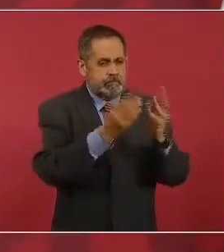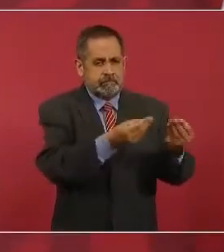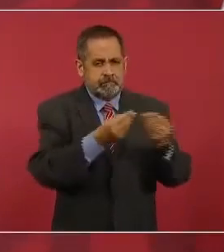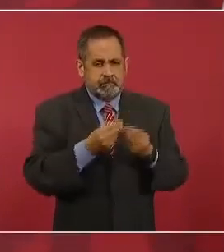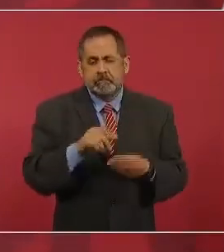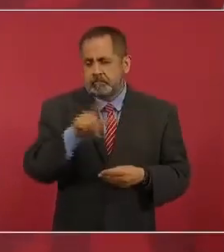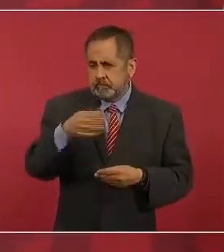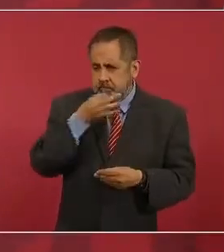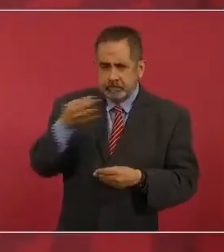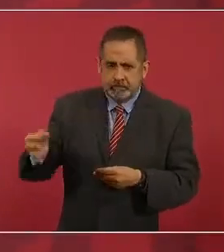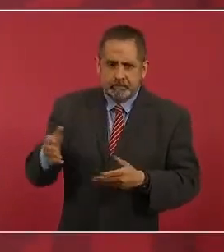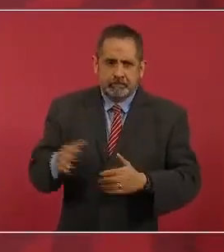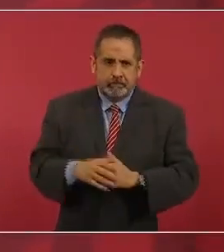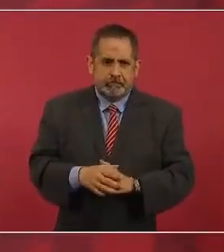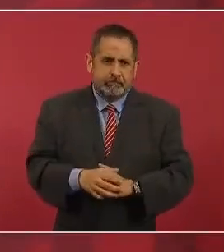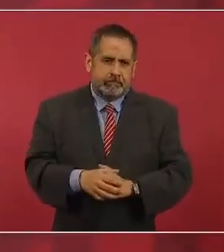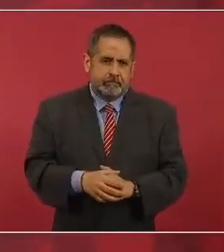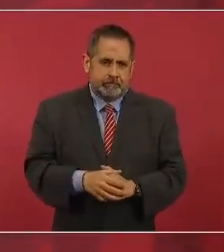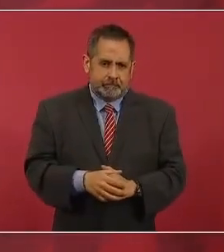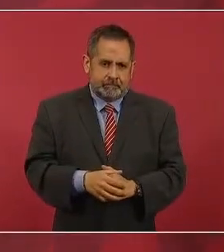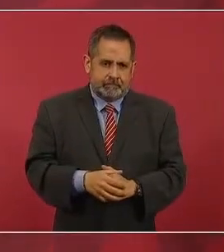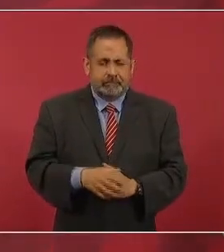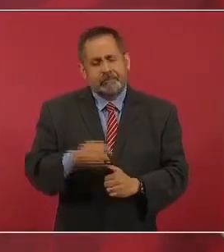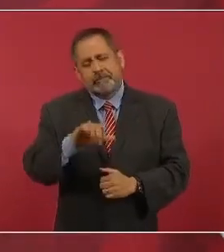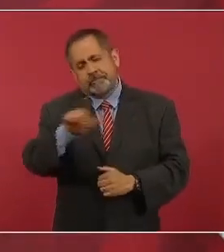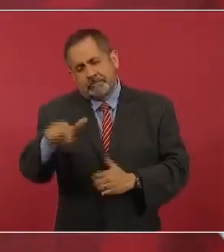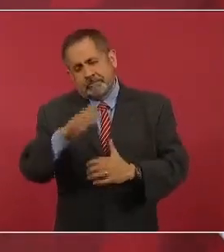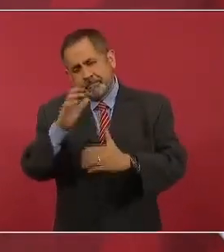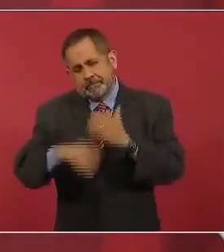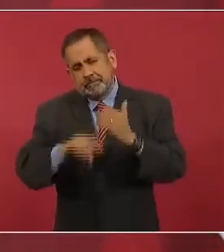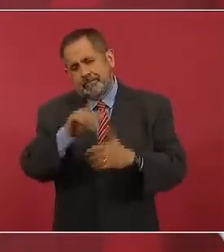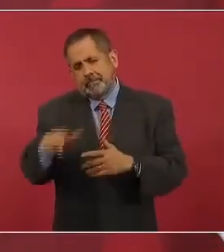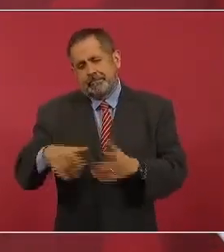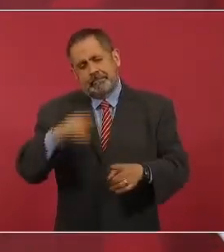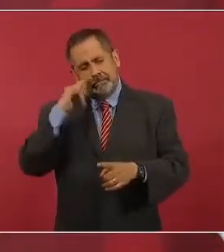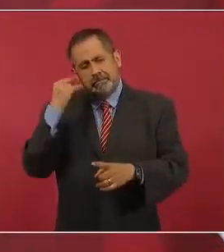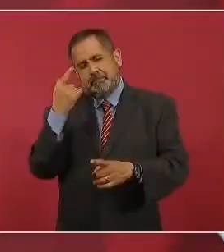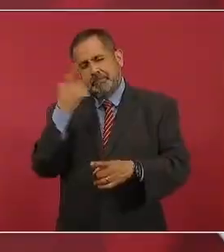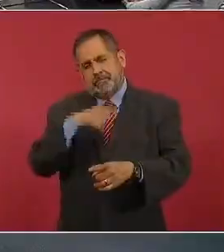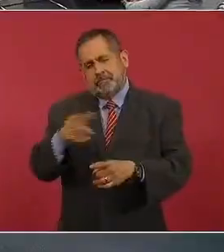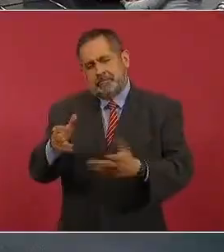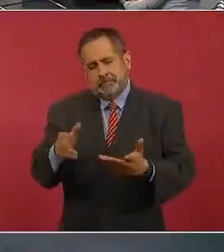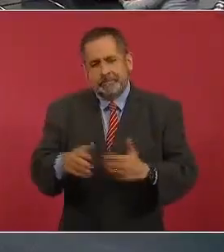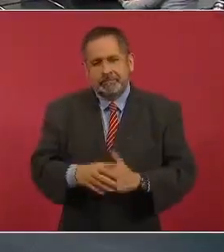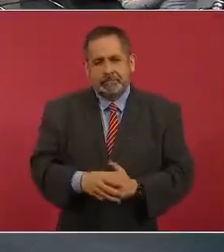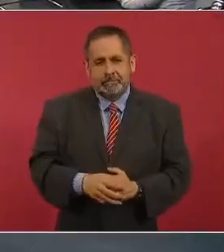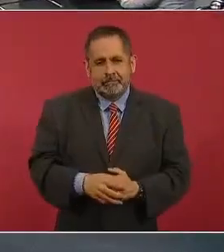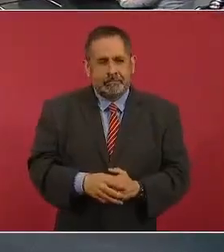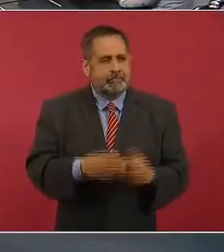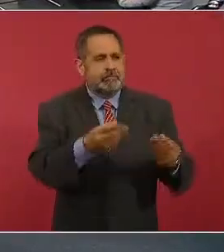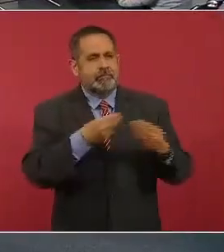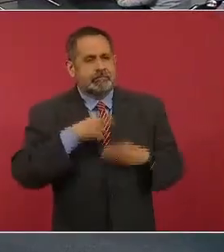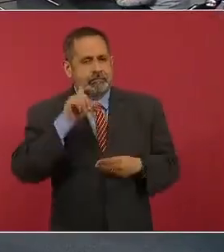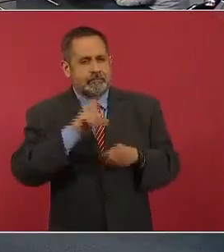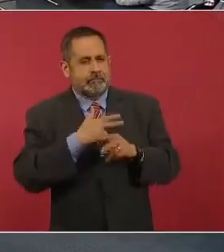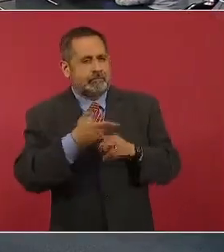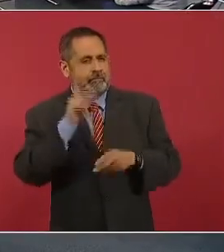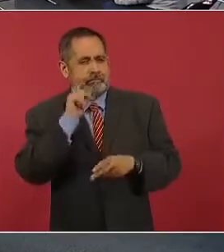sí. Al rato, pues antes de la comida. No, después, ¿no? Que es, nos la van a dar hasta mañana.